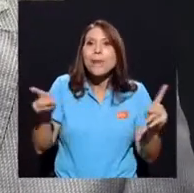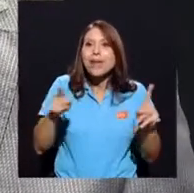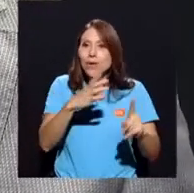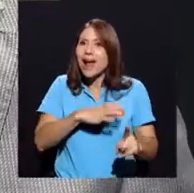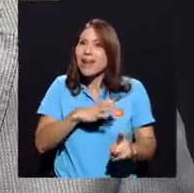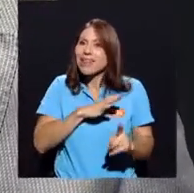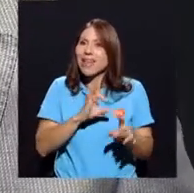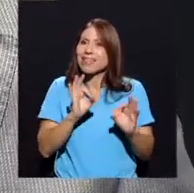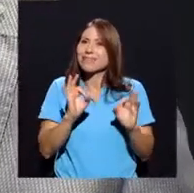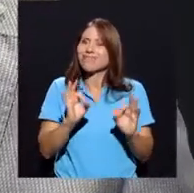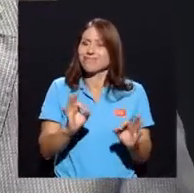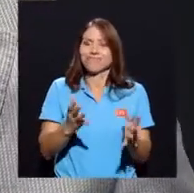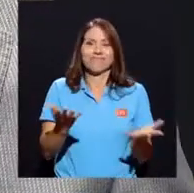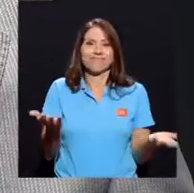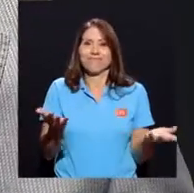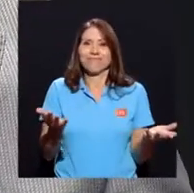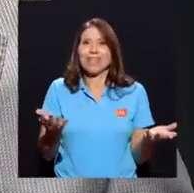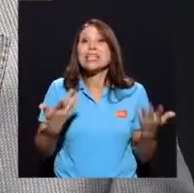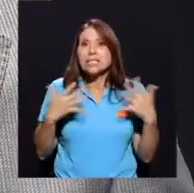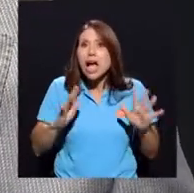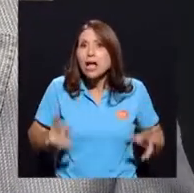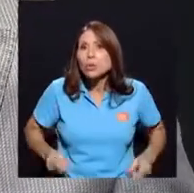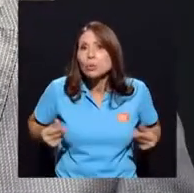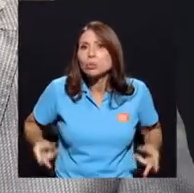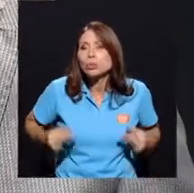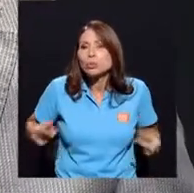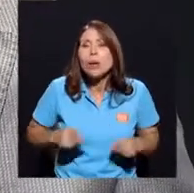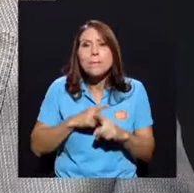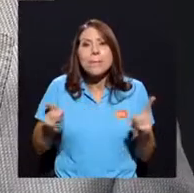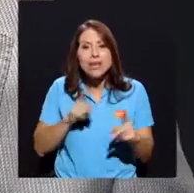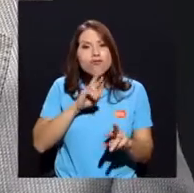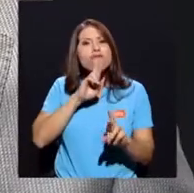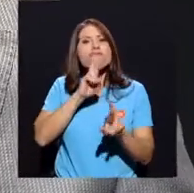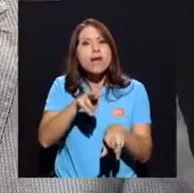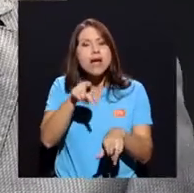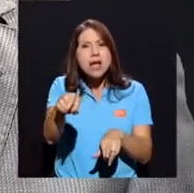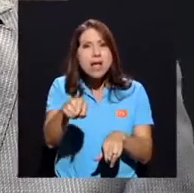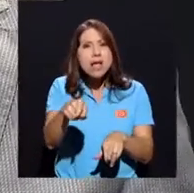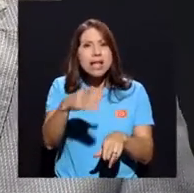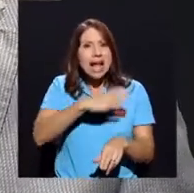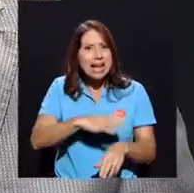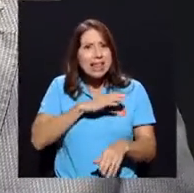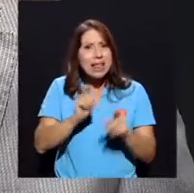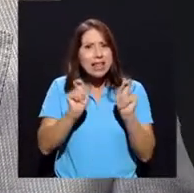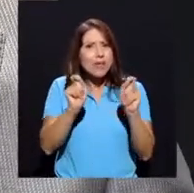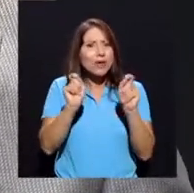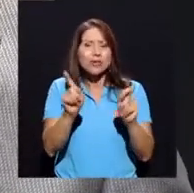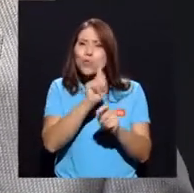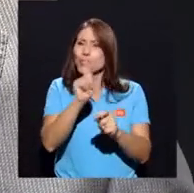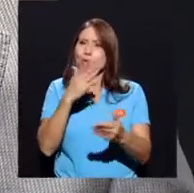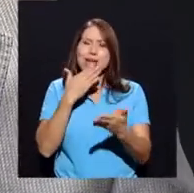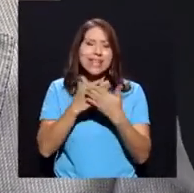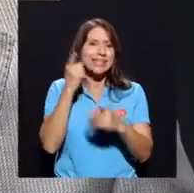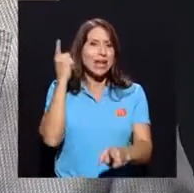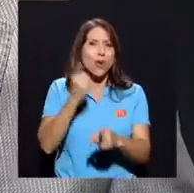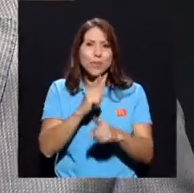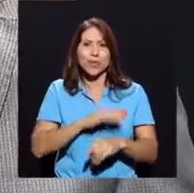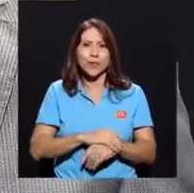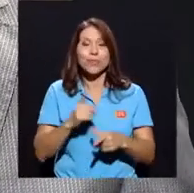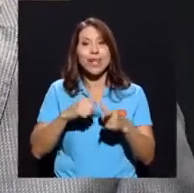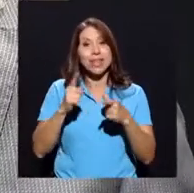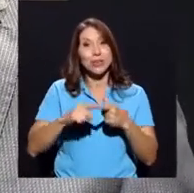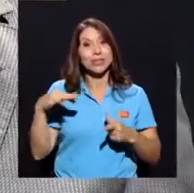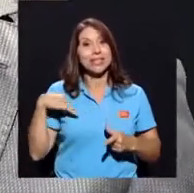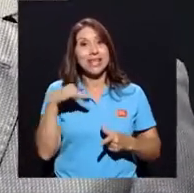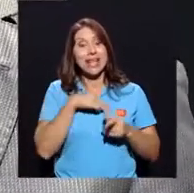la calidad el producto que estamos obteniendo a cambio de todos estos recursos pareciera que no es el óptimo entonces el ministro de hacienda va a estar